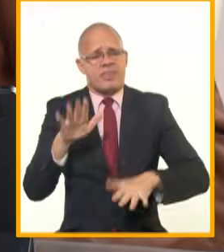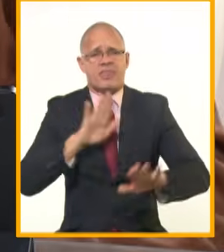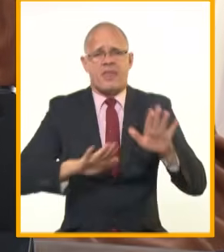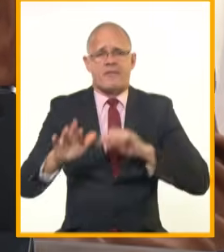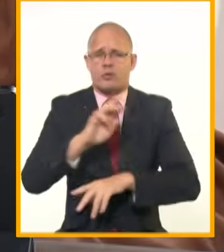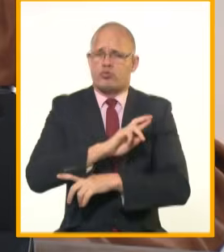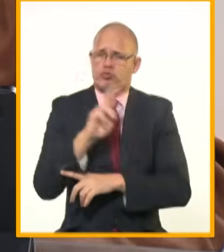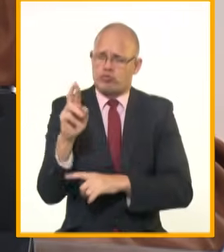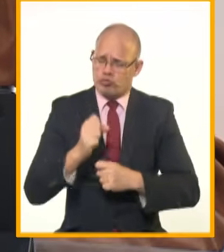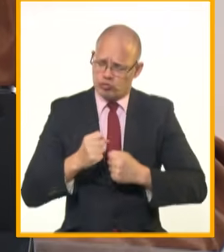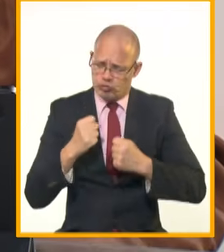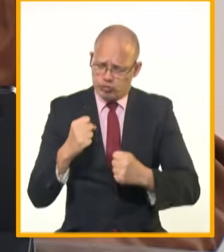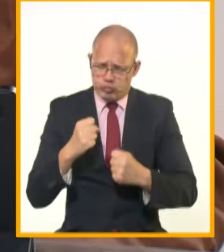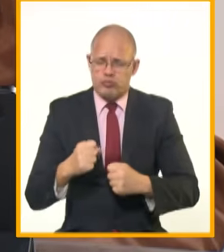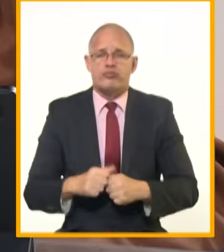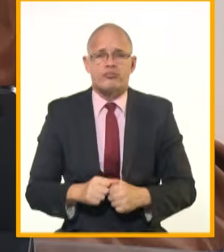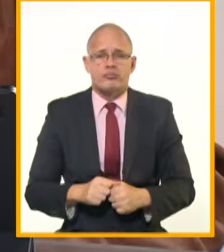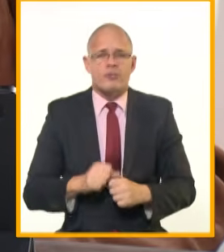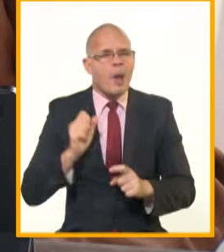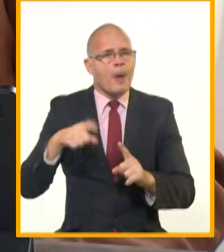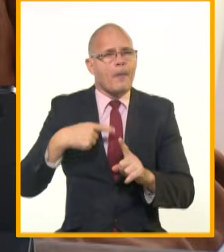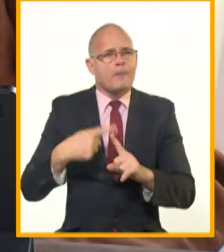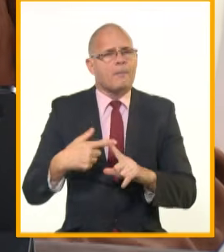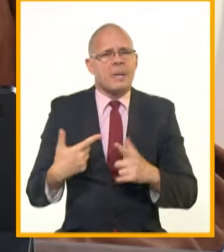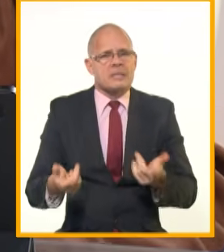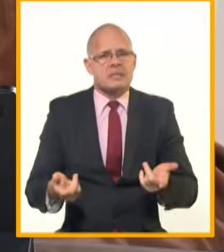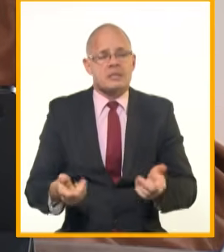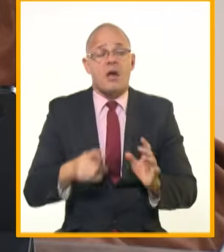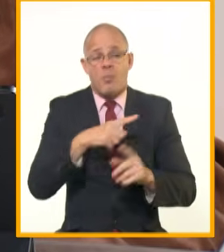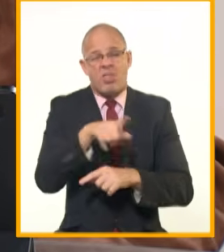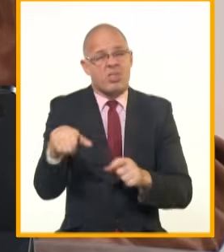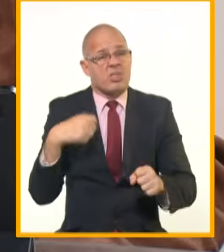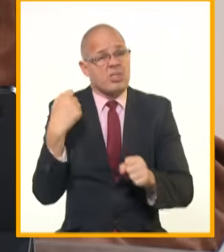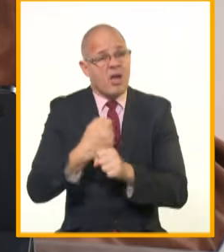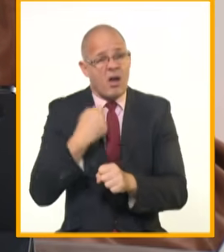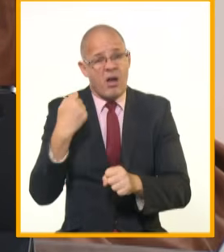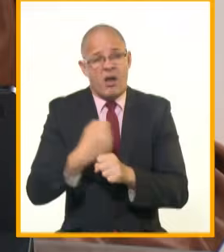aguerrido y además un pueblo que trabaja